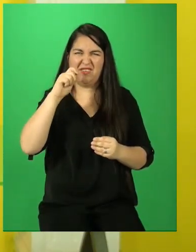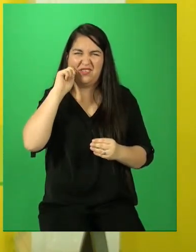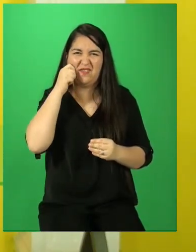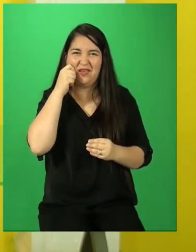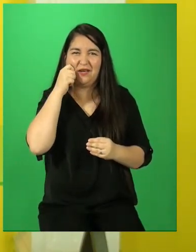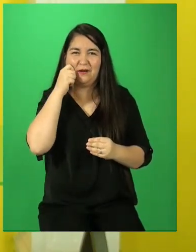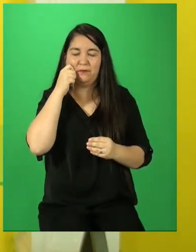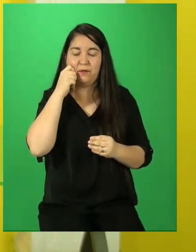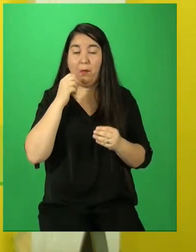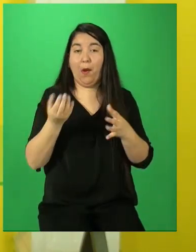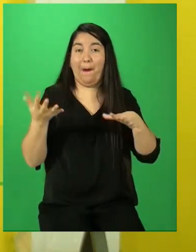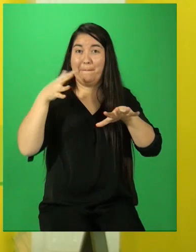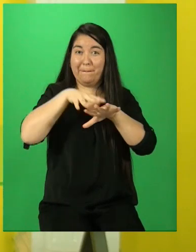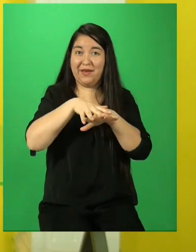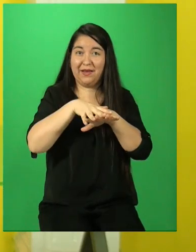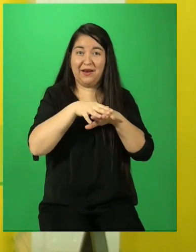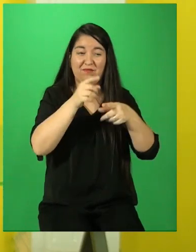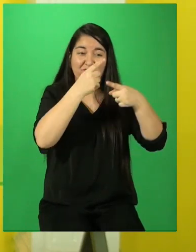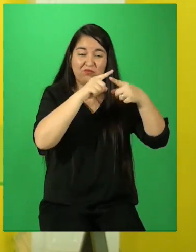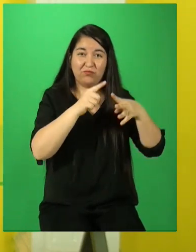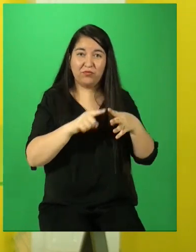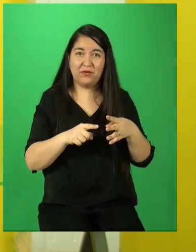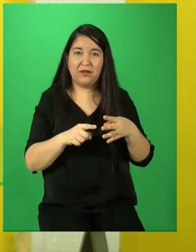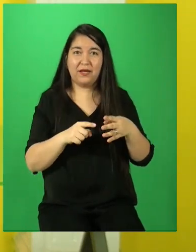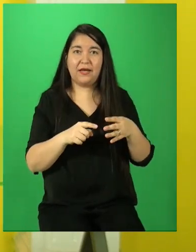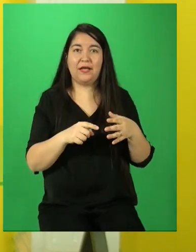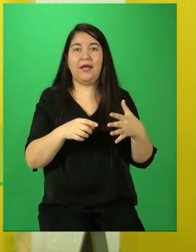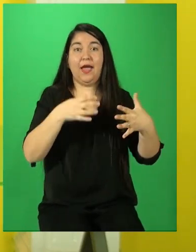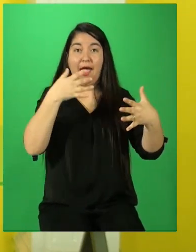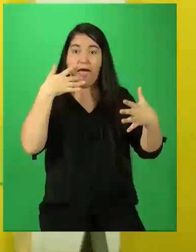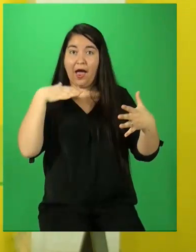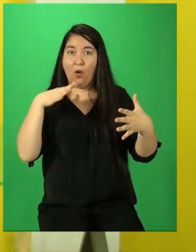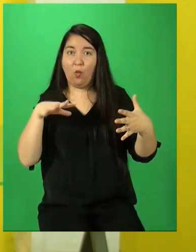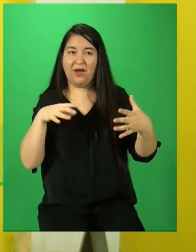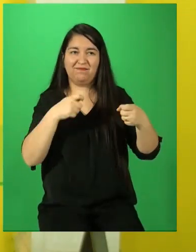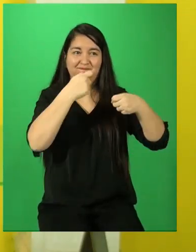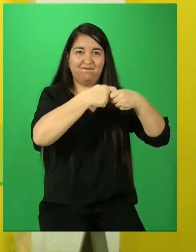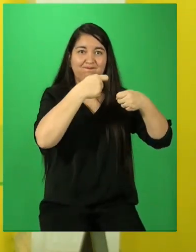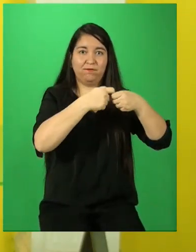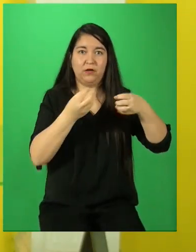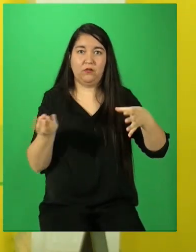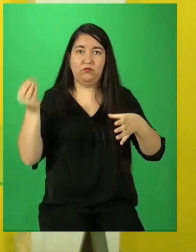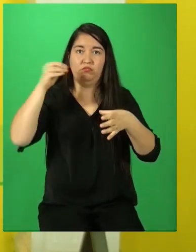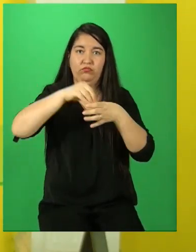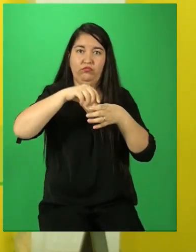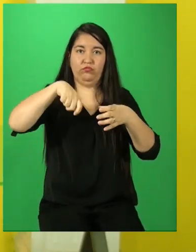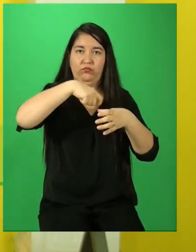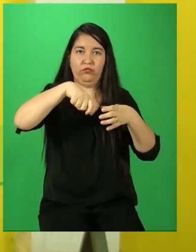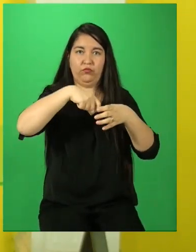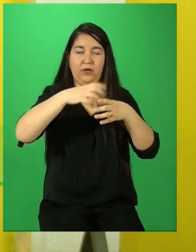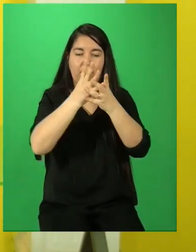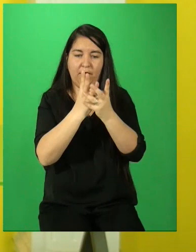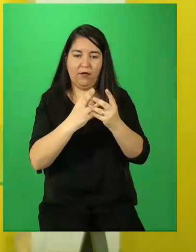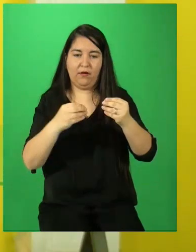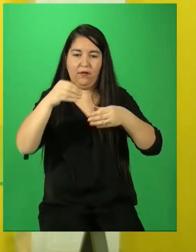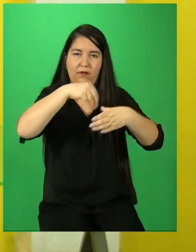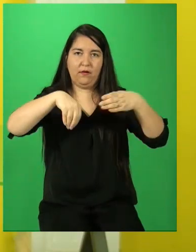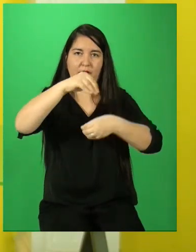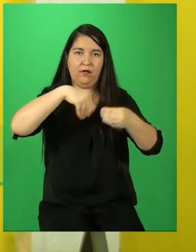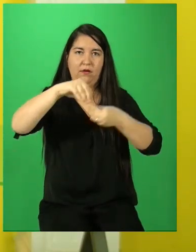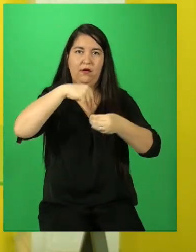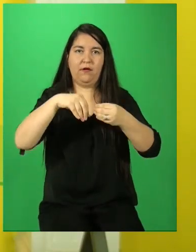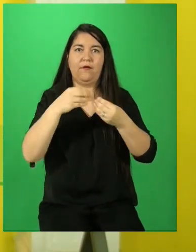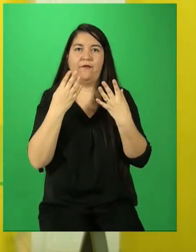de 2 o más componentes, las cuales al formarse nosotros no identificamos cuáles son las